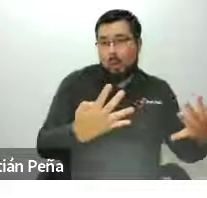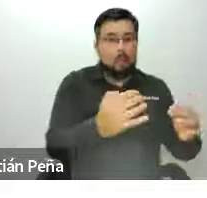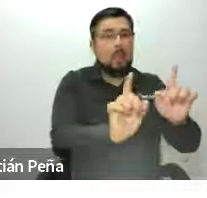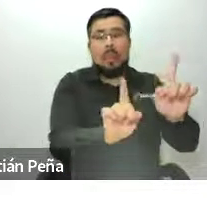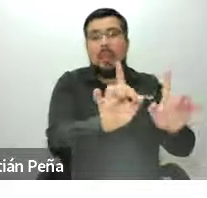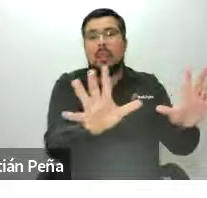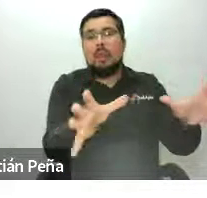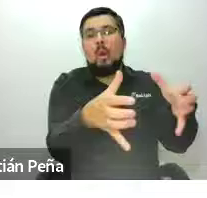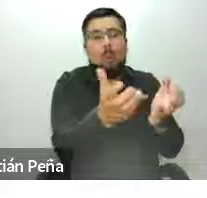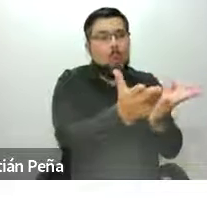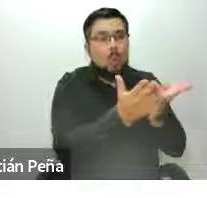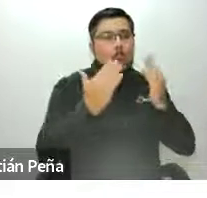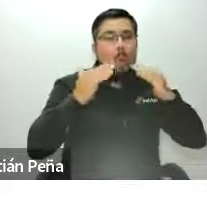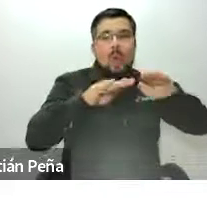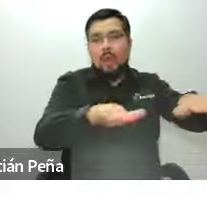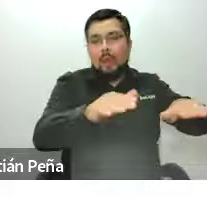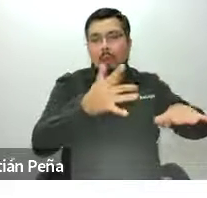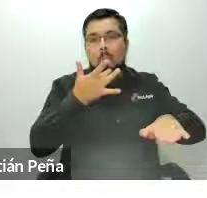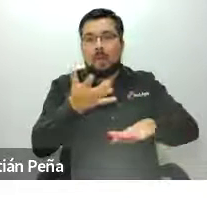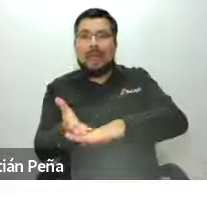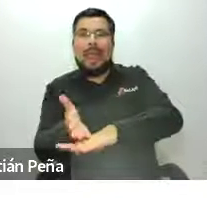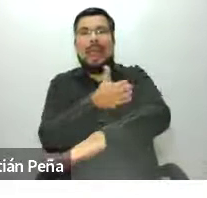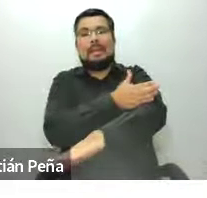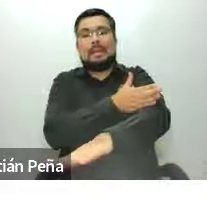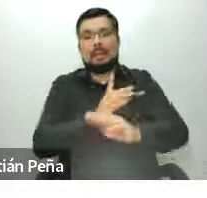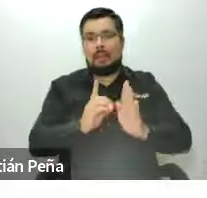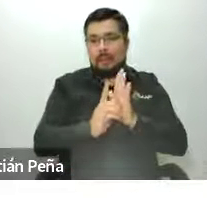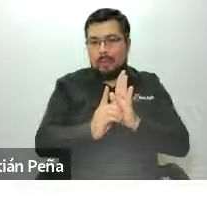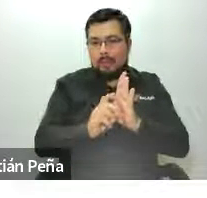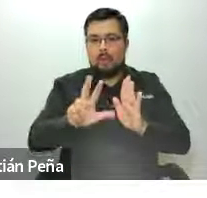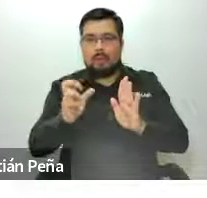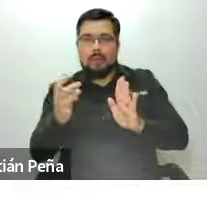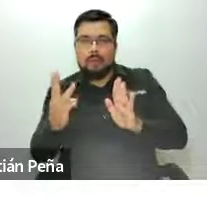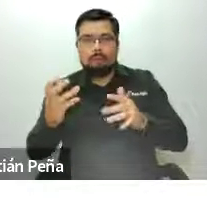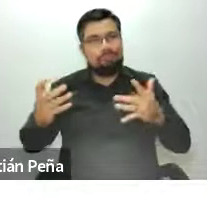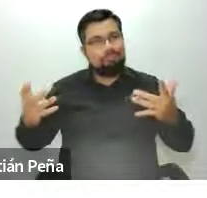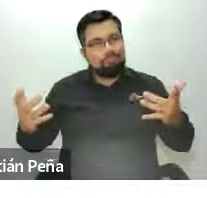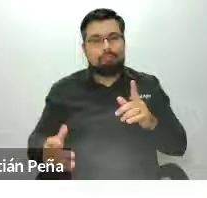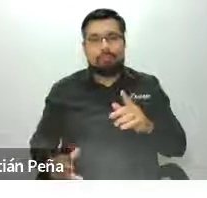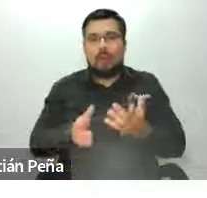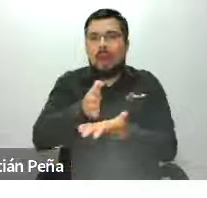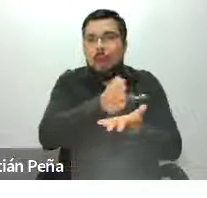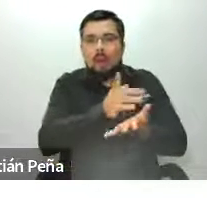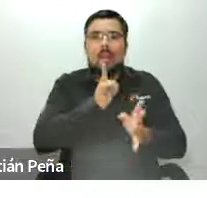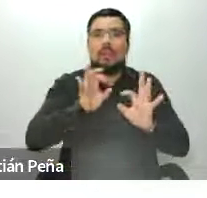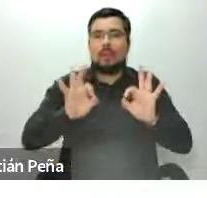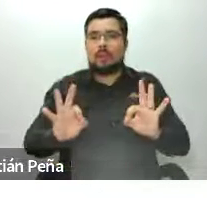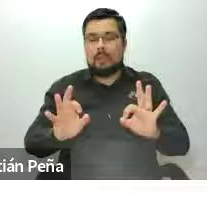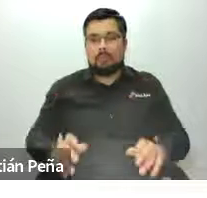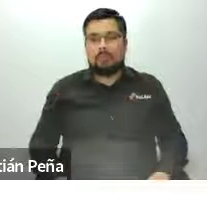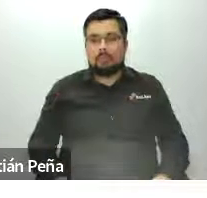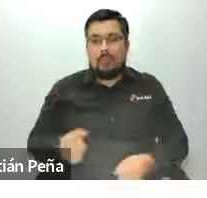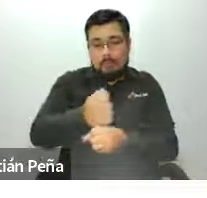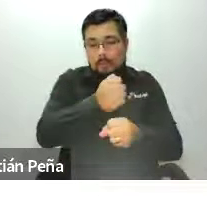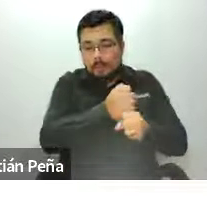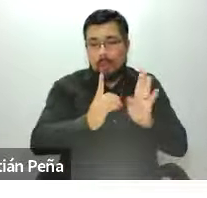del decreto 83, ¿no es cierto?, especialmente en las escuelas diferenciales, ¿no?, trabajábamos con decretos